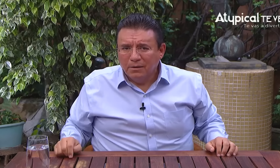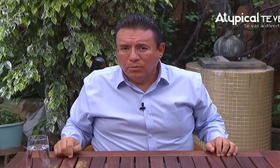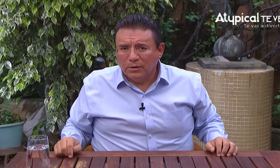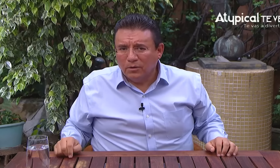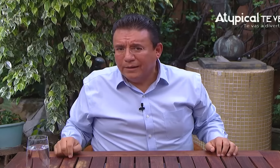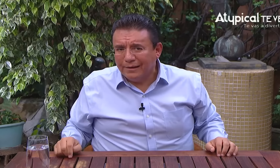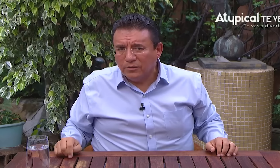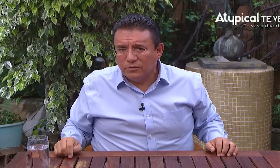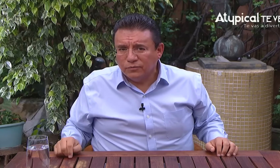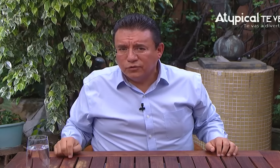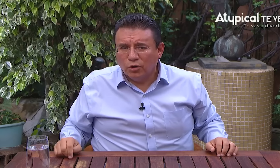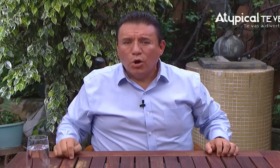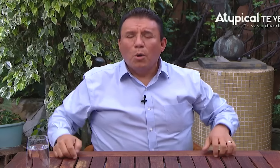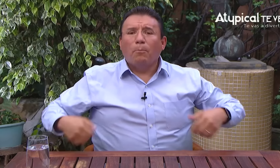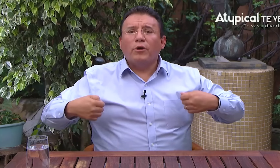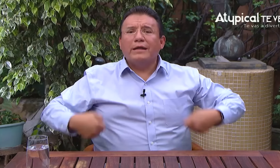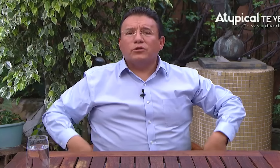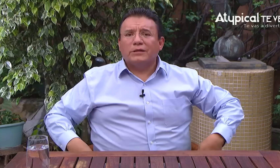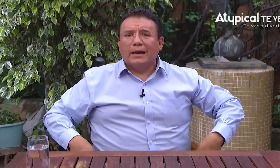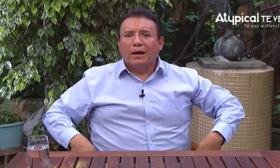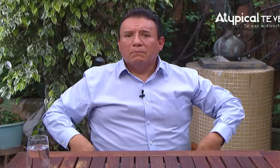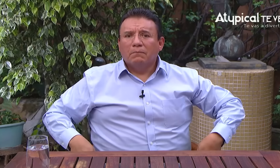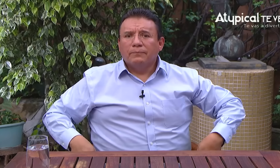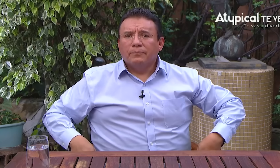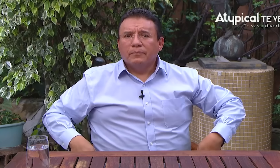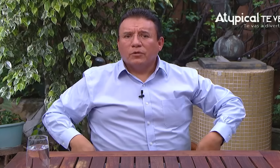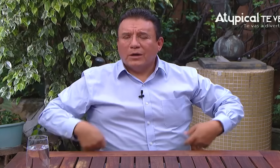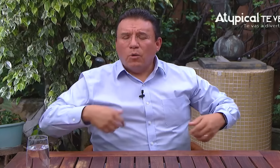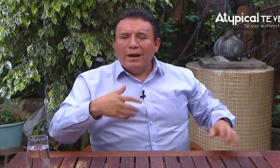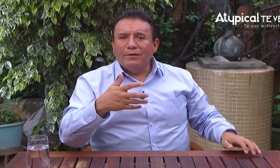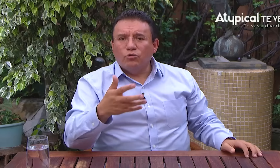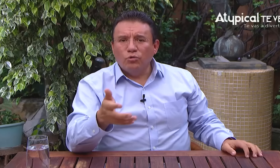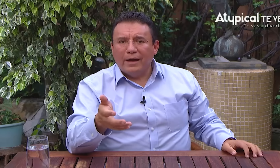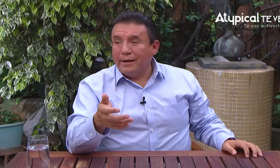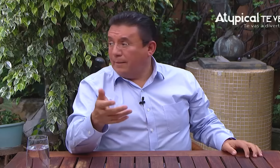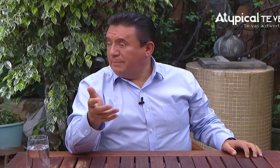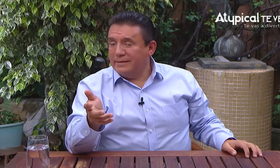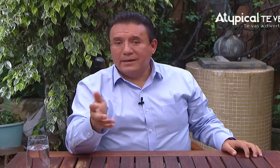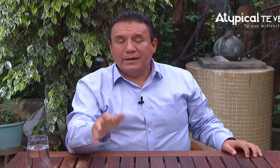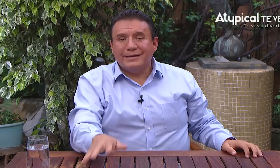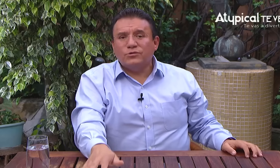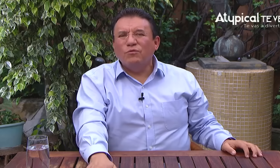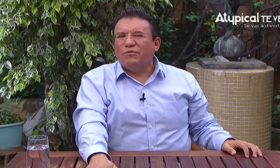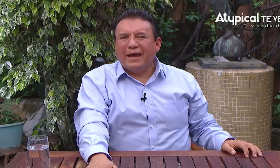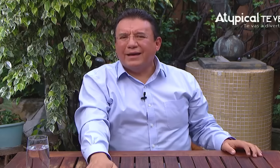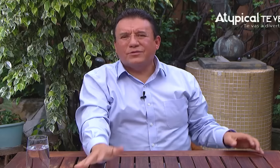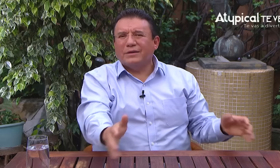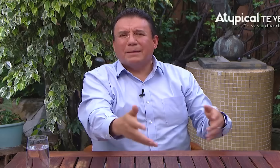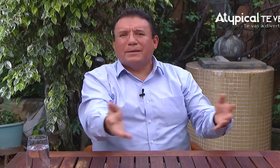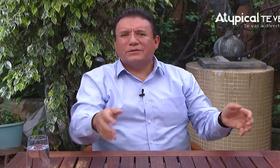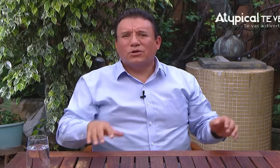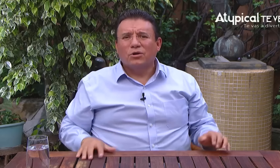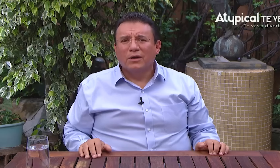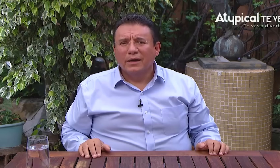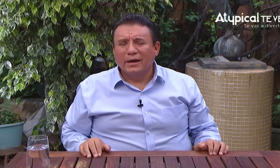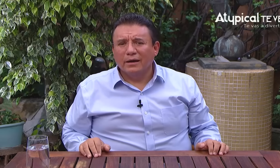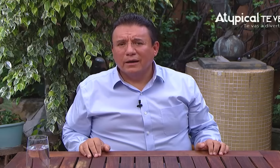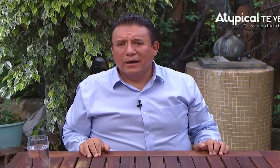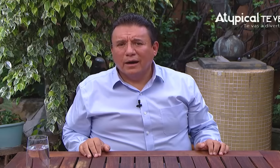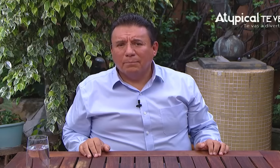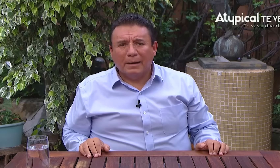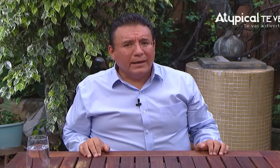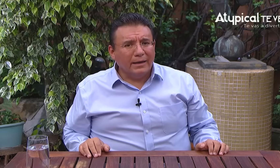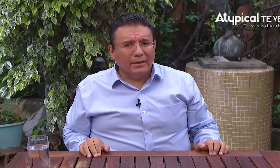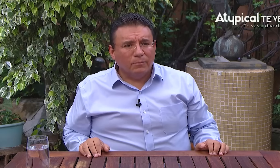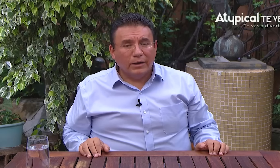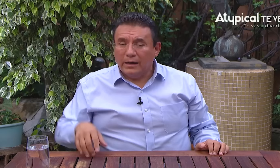Sistema Público de Radiodifusión, poniéndosela. O sea, ¿cuál duda? Me decían, es que es un fake eso de que apareció en